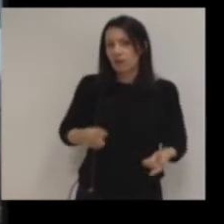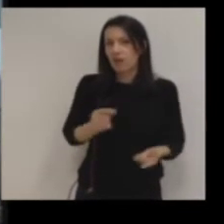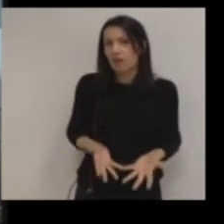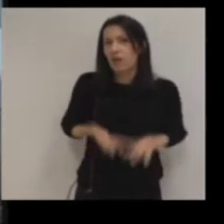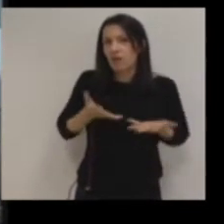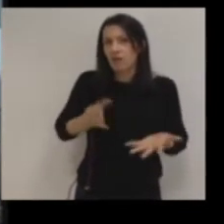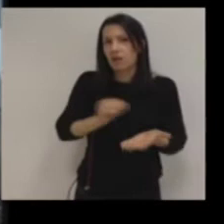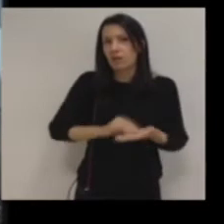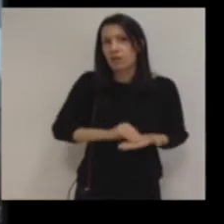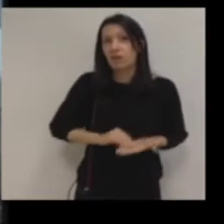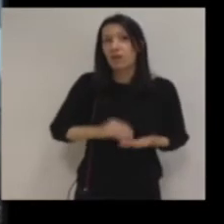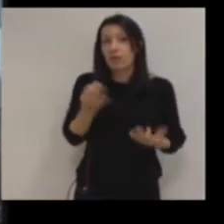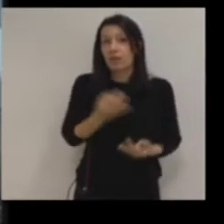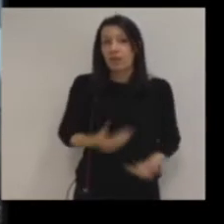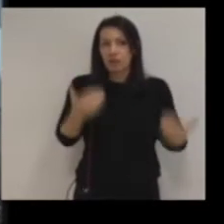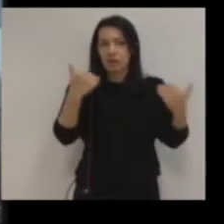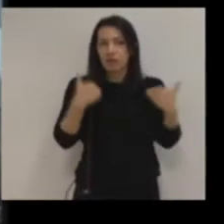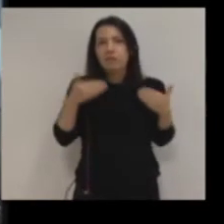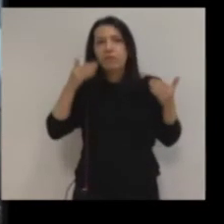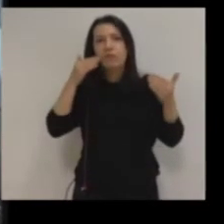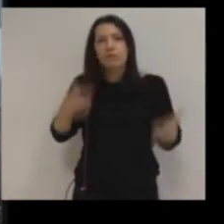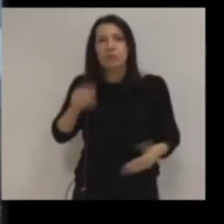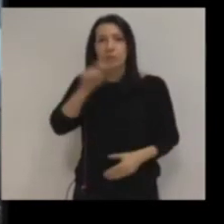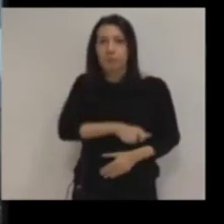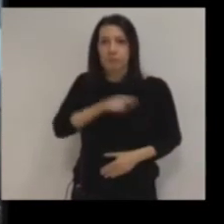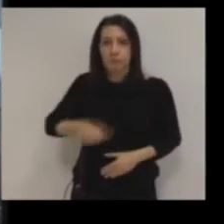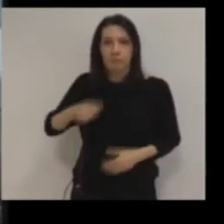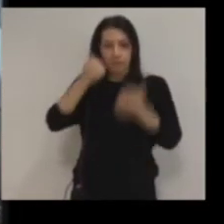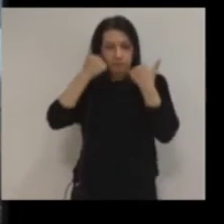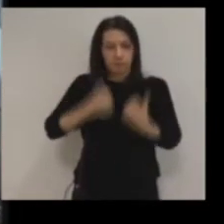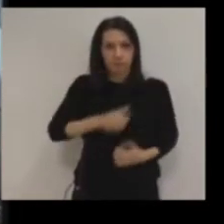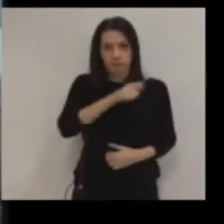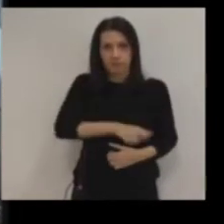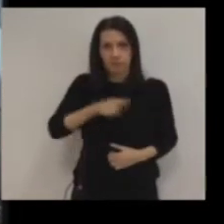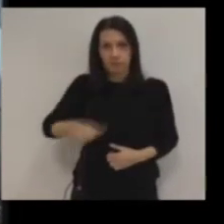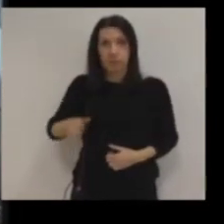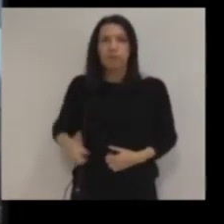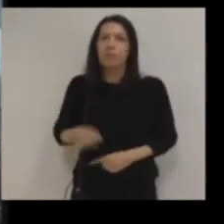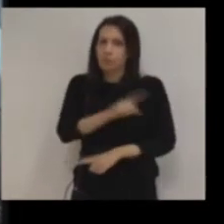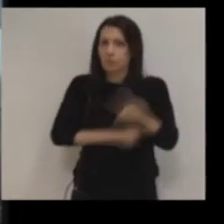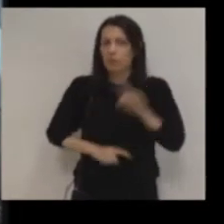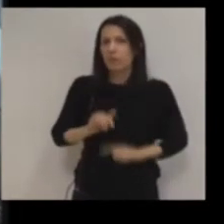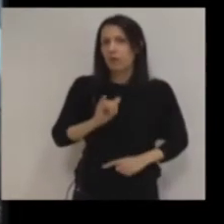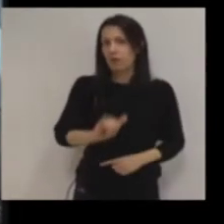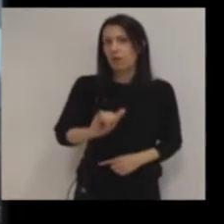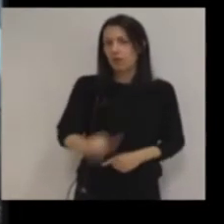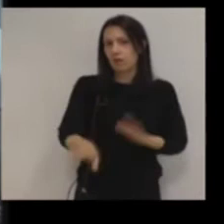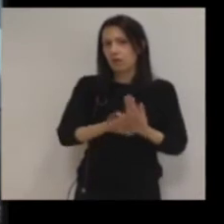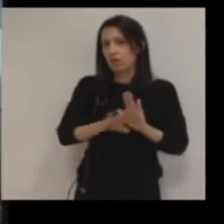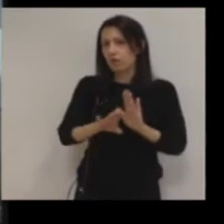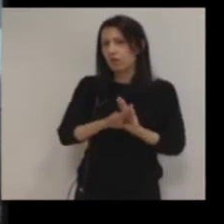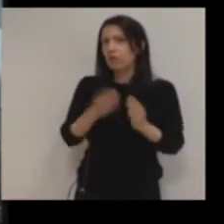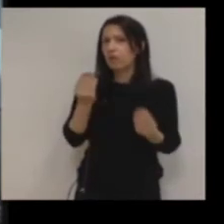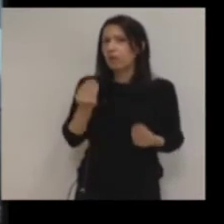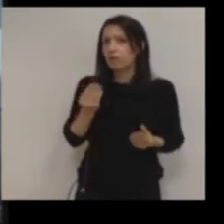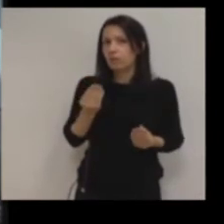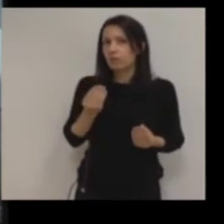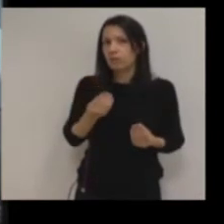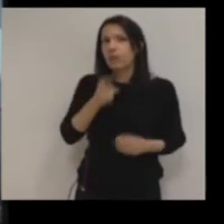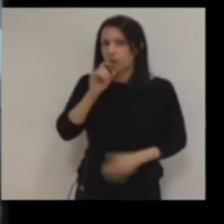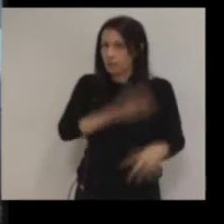tienen que resolver personas y no el sistema informático, pero es un problema que existe y muchas veces de complicada